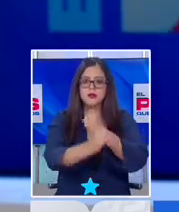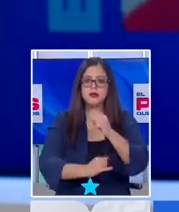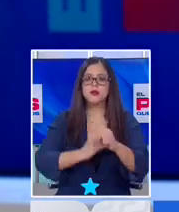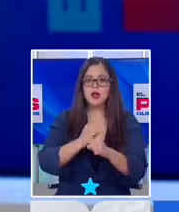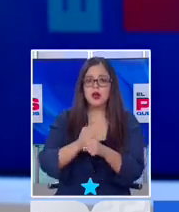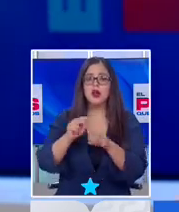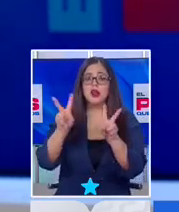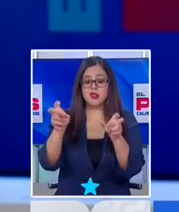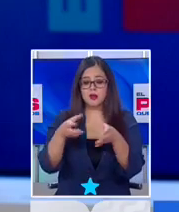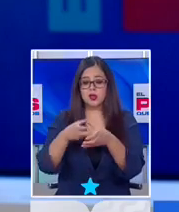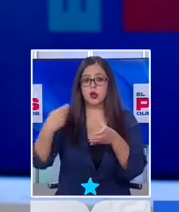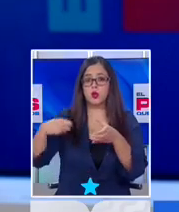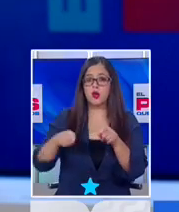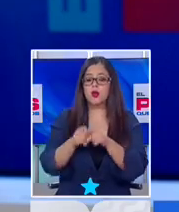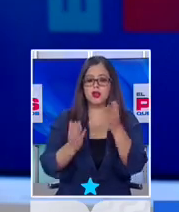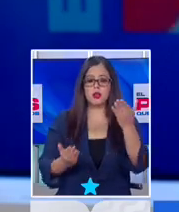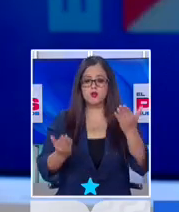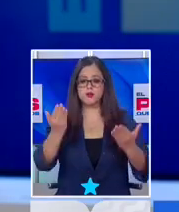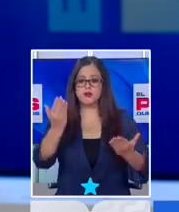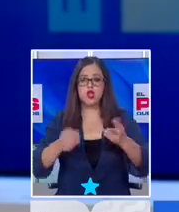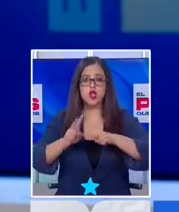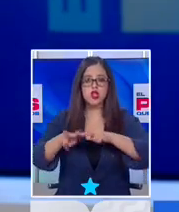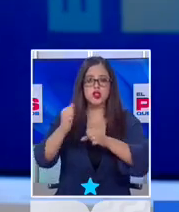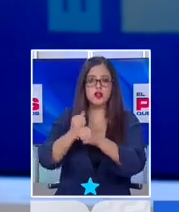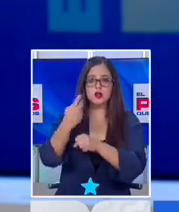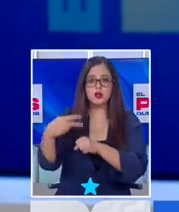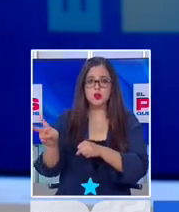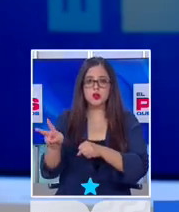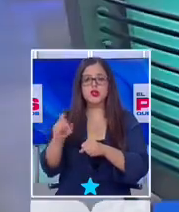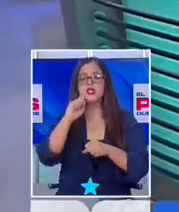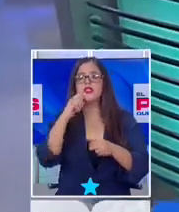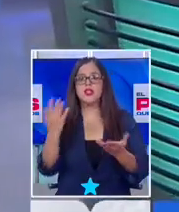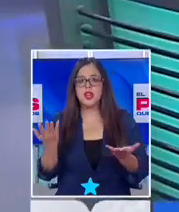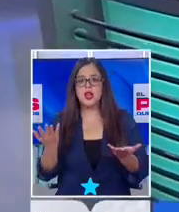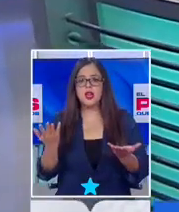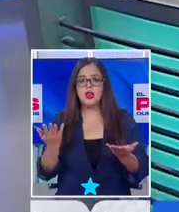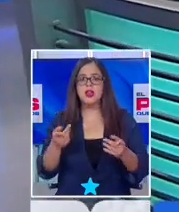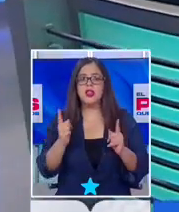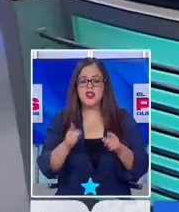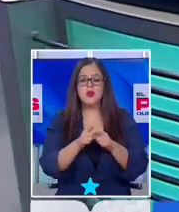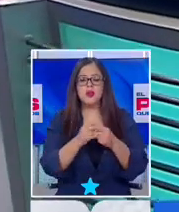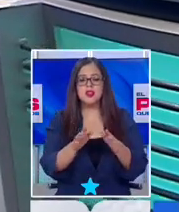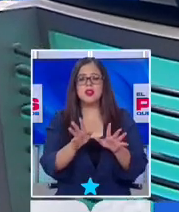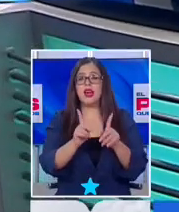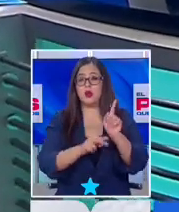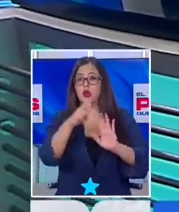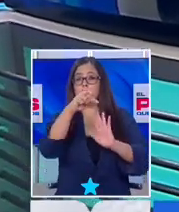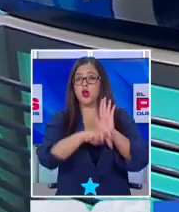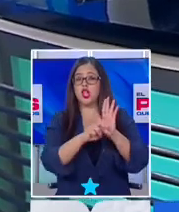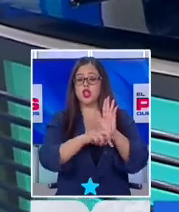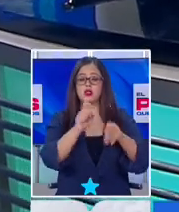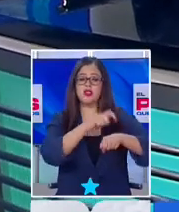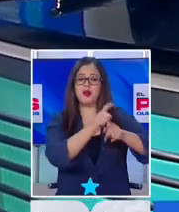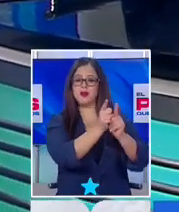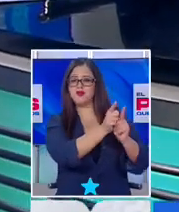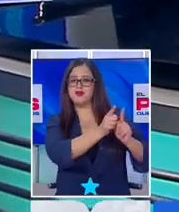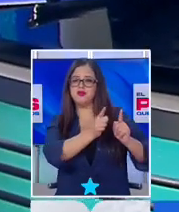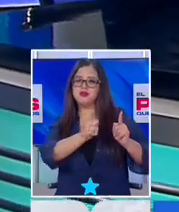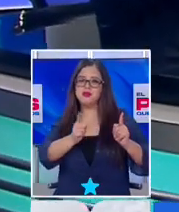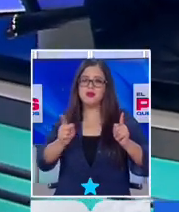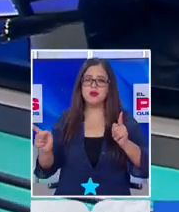senado más que ser un contrapeso lo que estaba haciendo era un poder dilata que dilataba a ciertos proyectos los eeuu obstrucciones